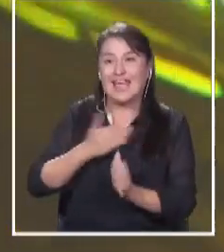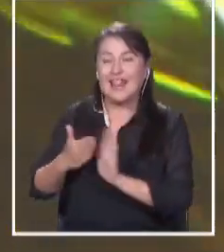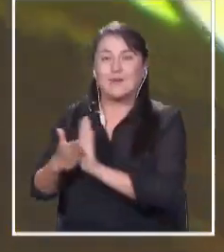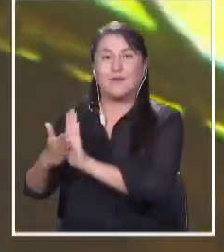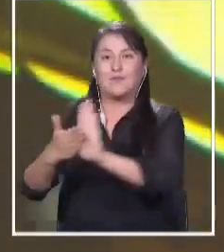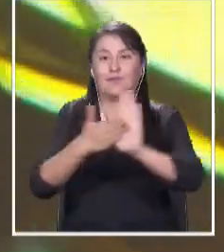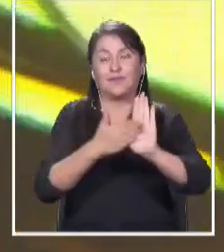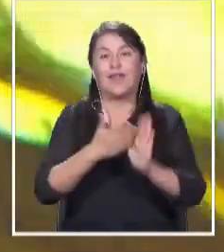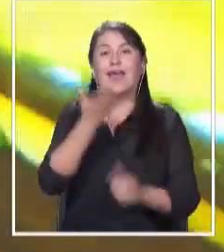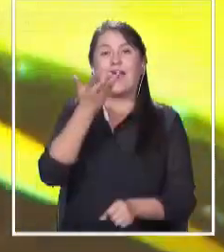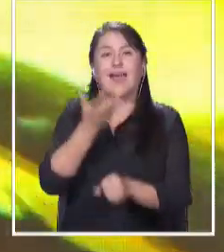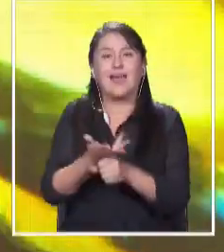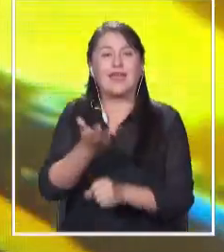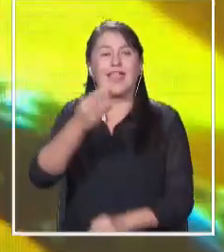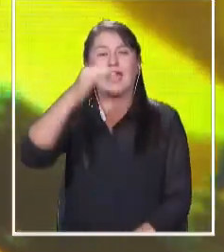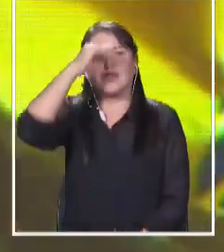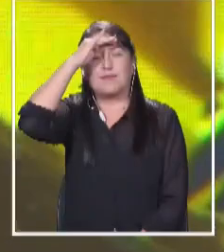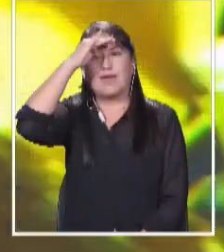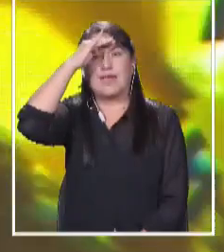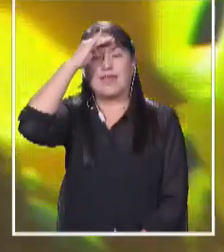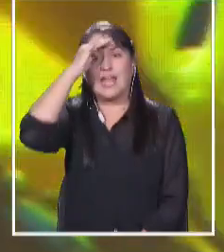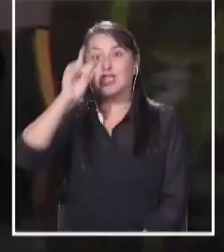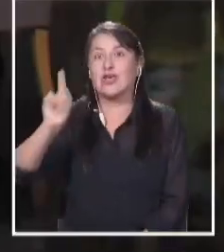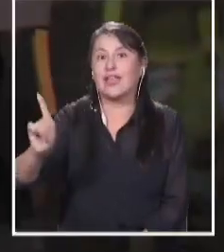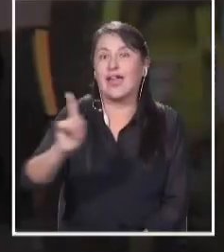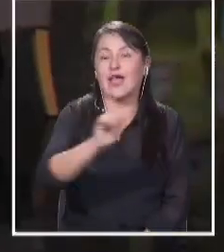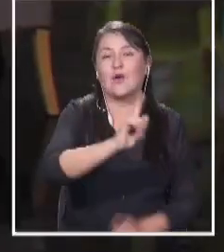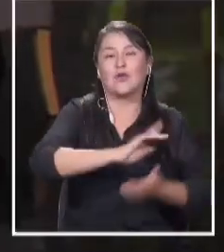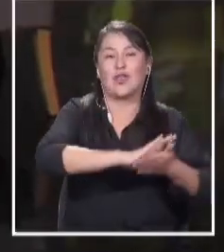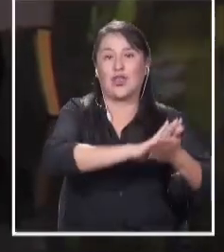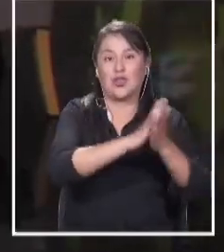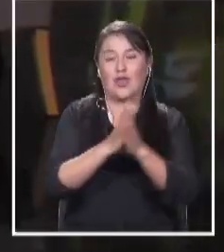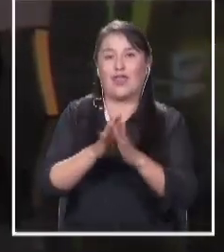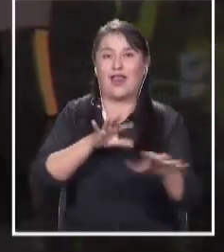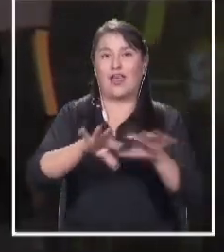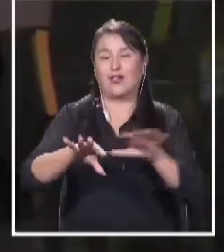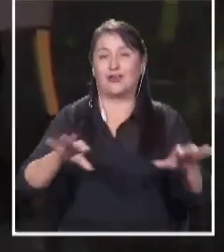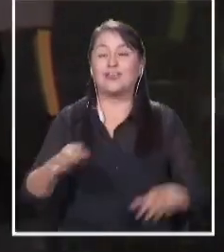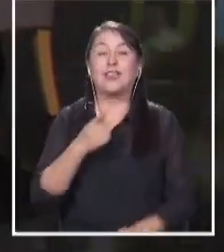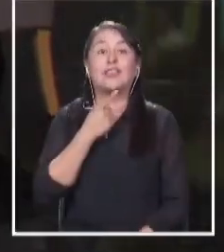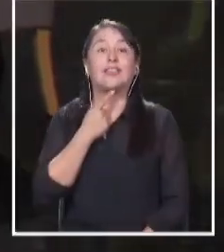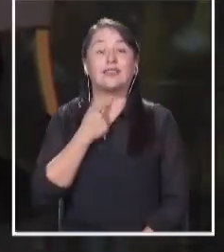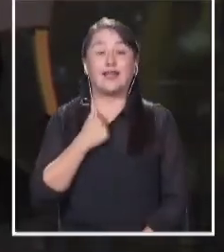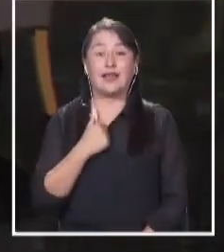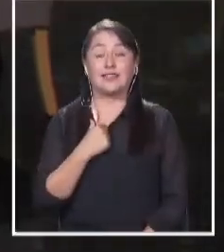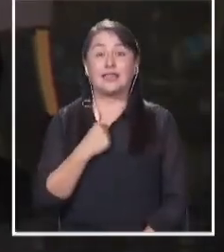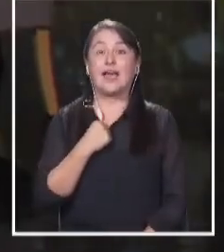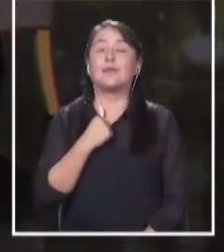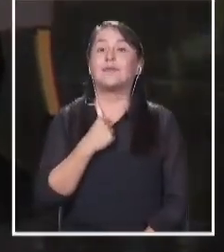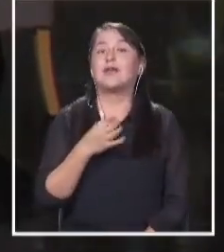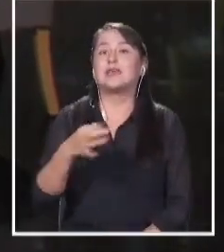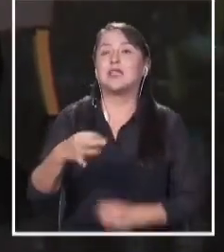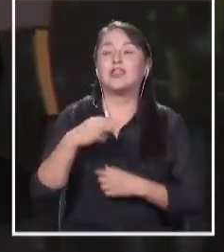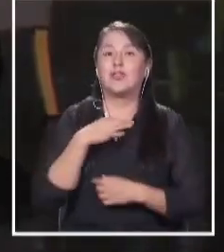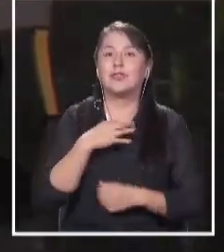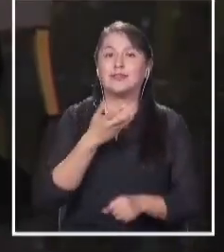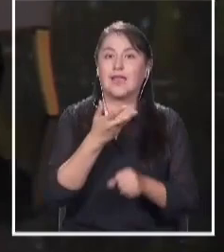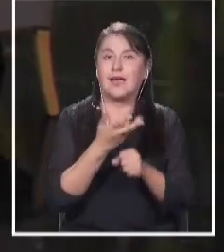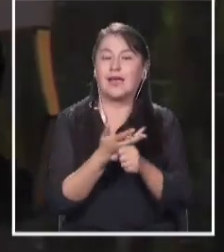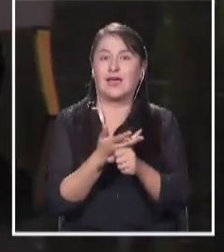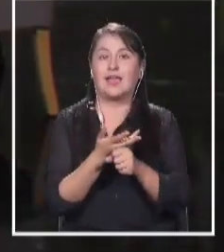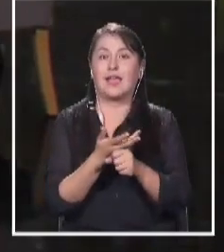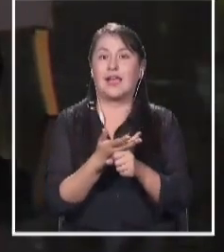una experiencia y una expertise detrás de cada una de estas cosas y nos interesa mucho que cada vez que se diga que se va a hacer un área marina